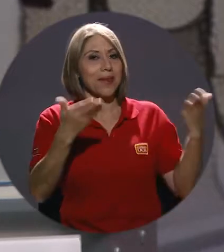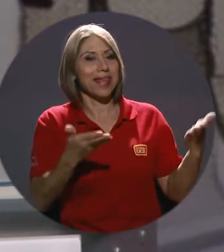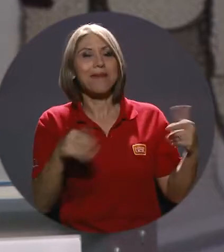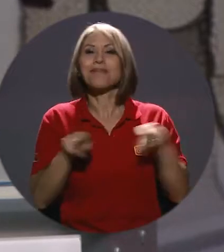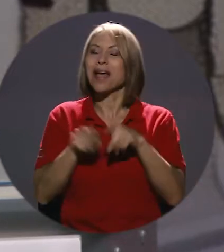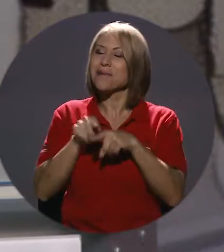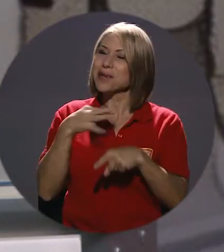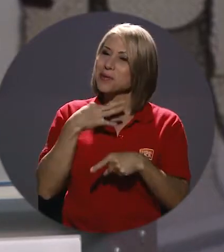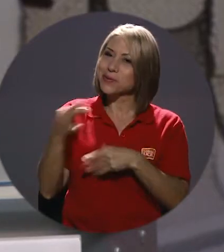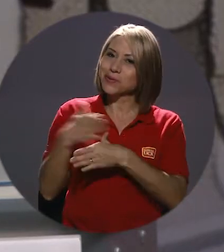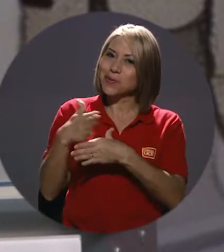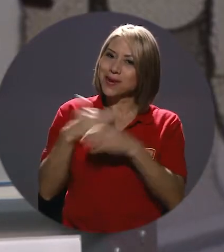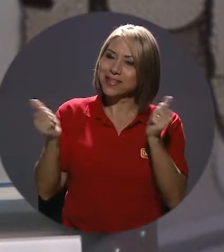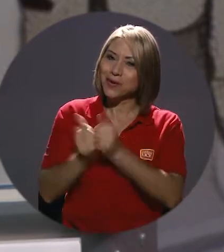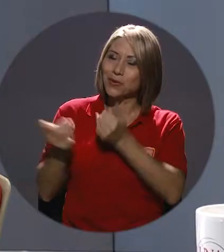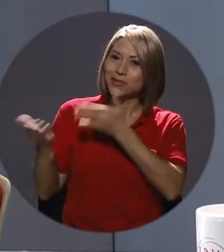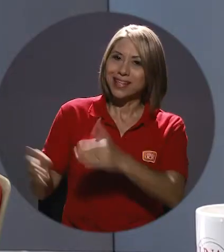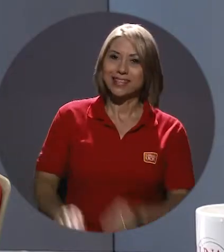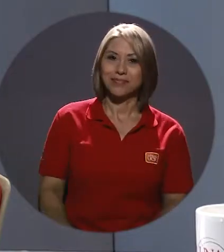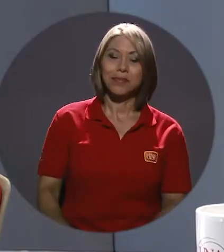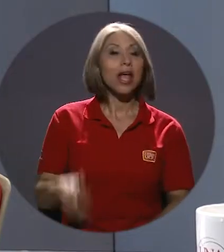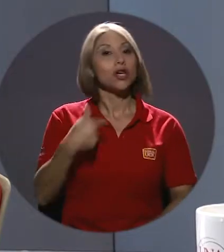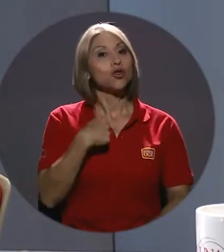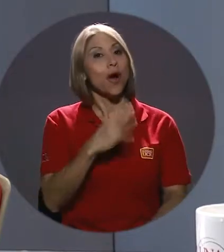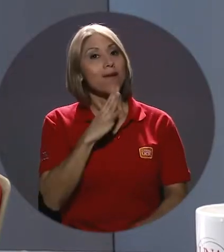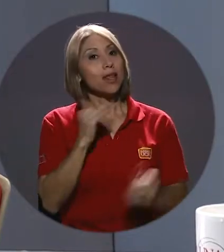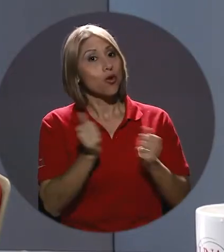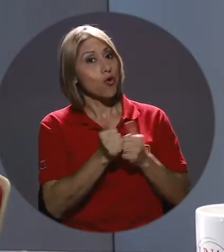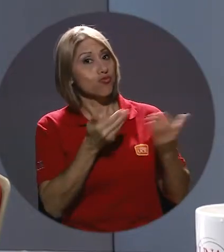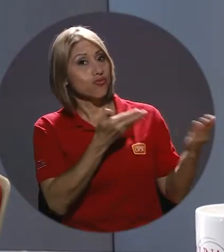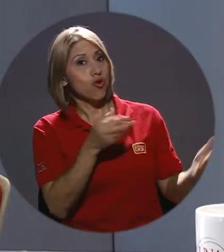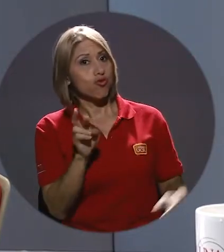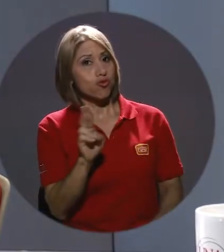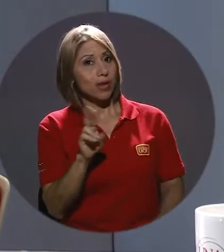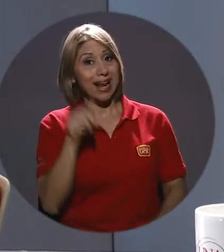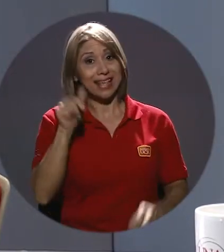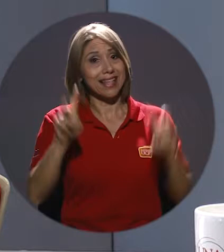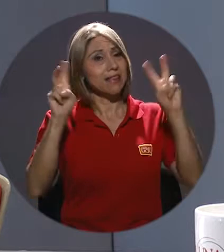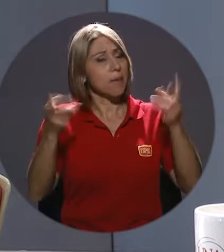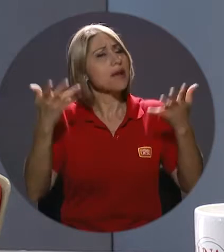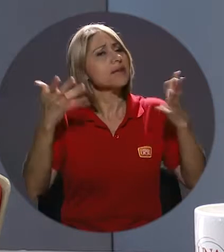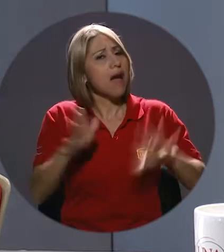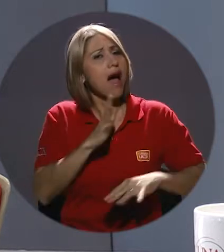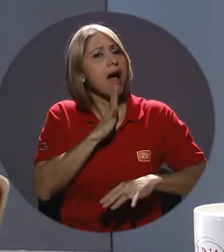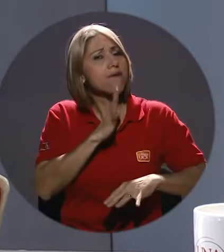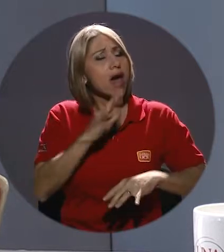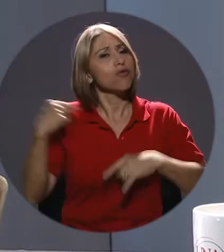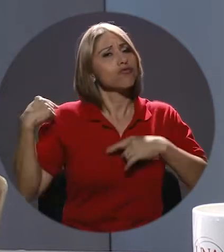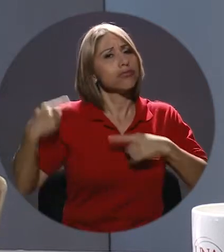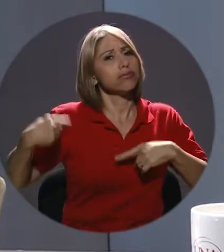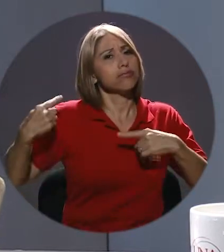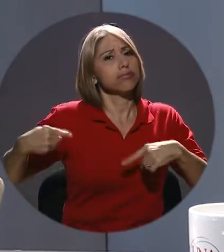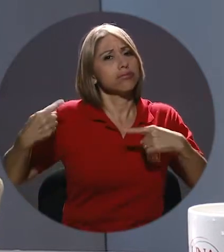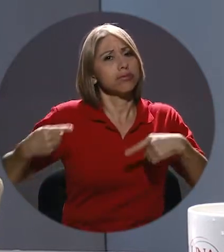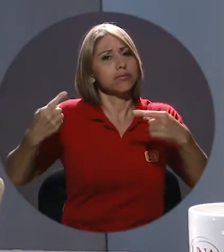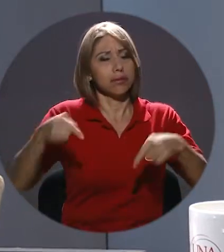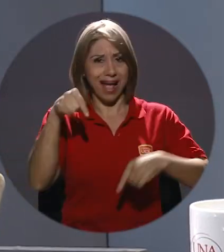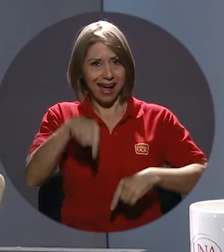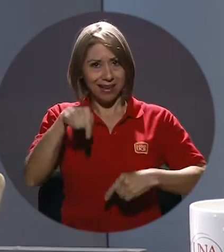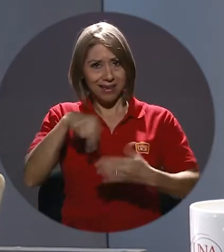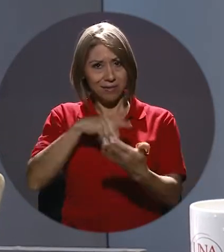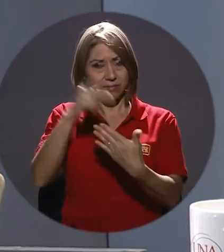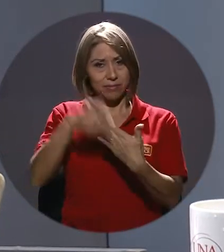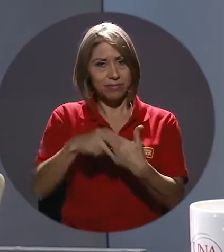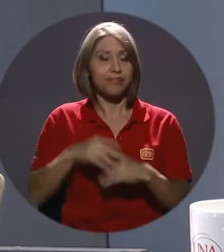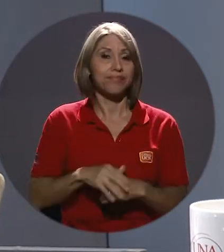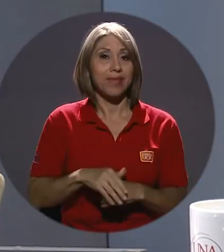compartir con ustedes. Sí, un tema, estaba yo hablando con Roxana de que este tema lo hemos desarrollado en varias oportunidades aquí en Una